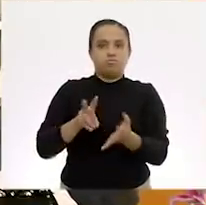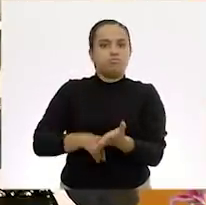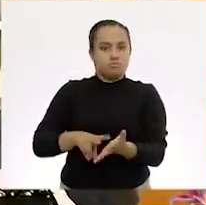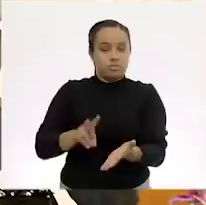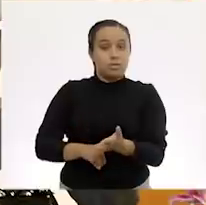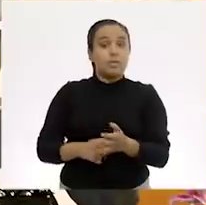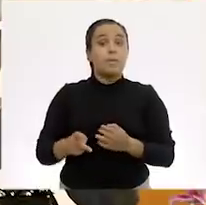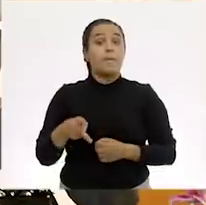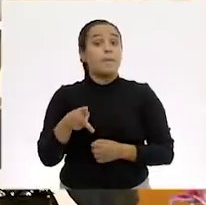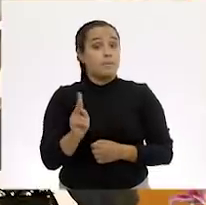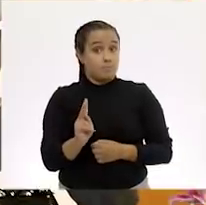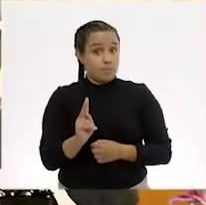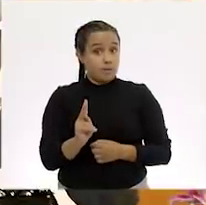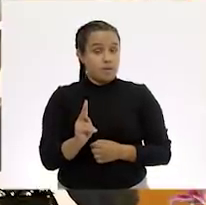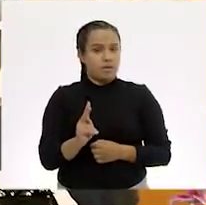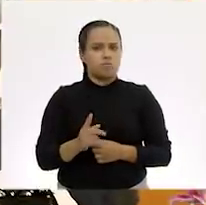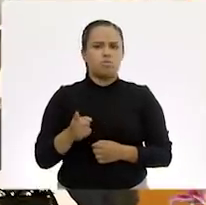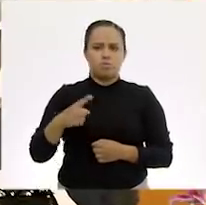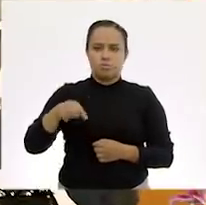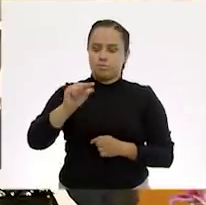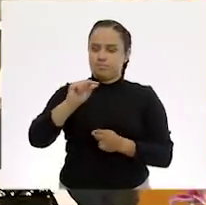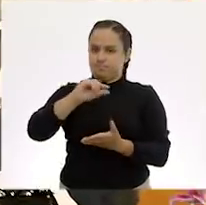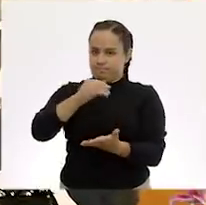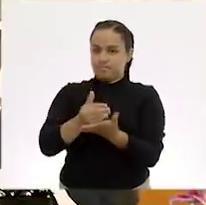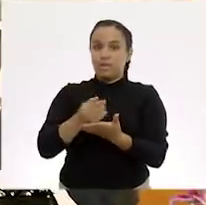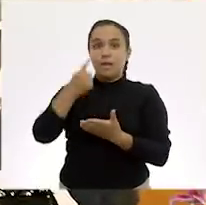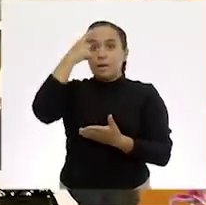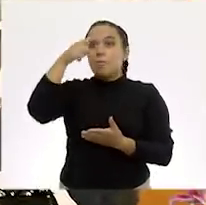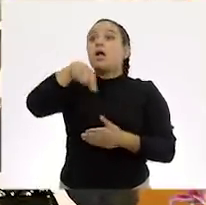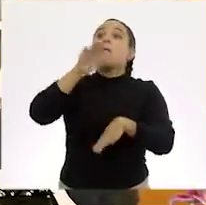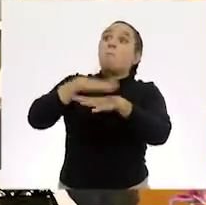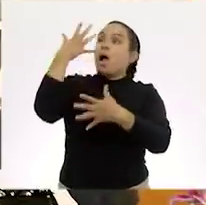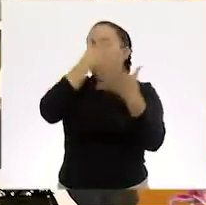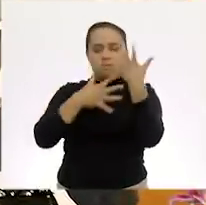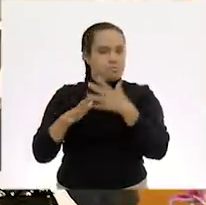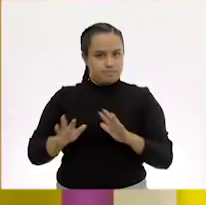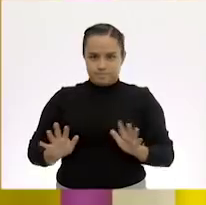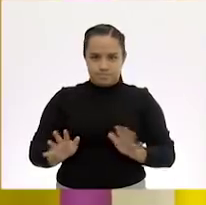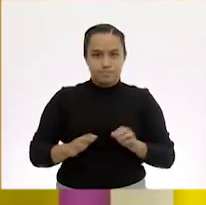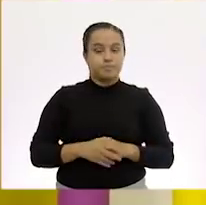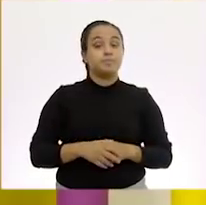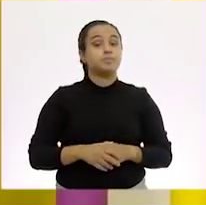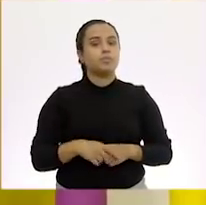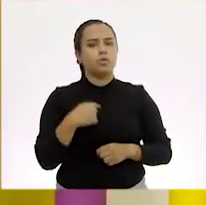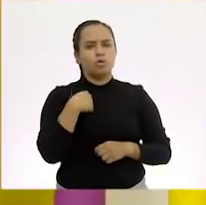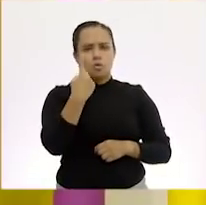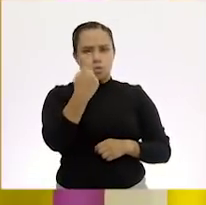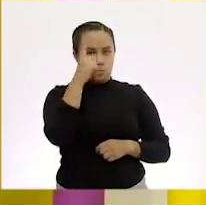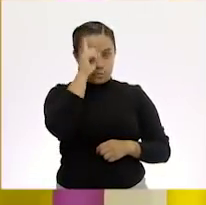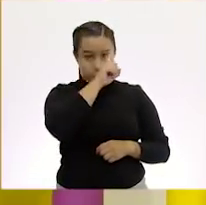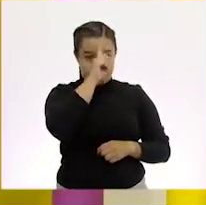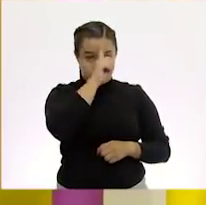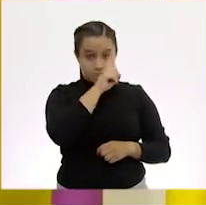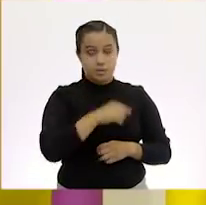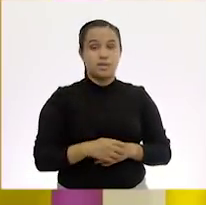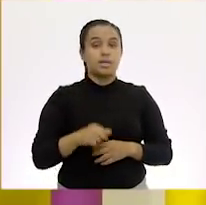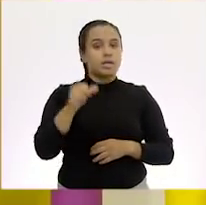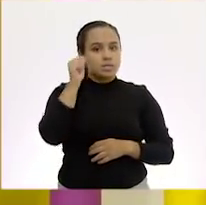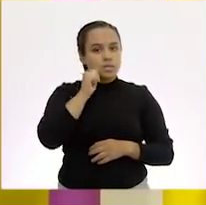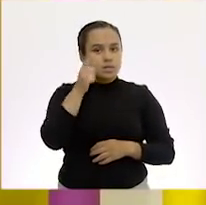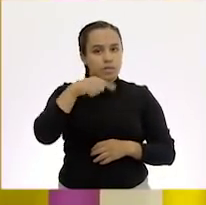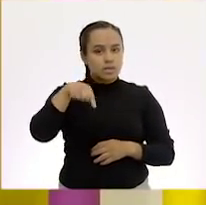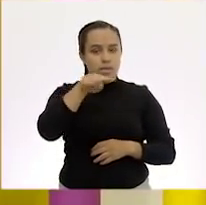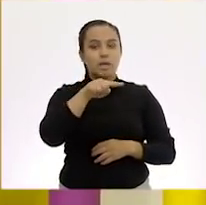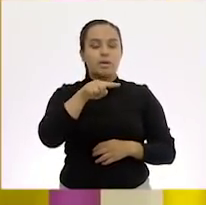valiosa, pero creo que ahí podemos parar para que entonces no nos confundamos. Y yo les voy a dar una recomendación. Siempre tener